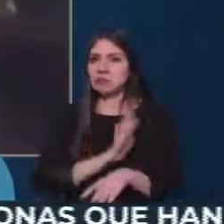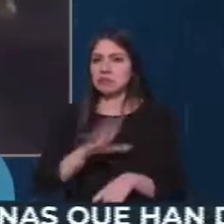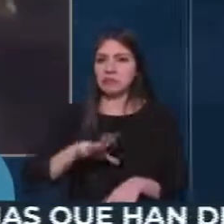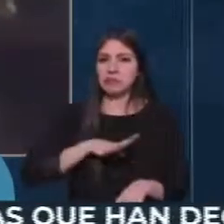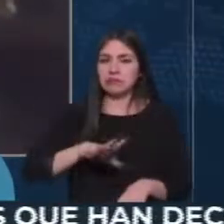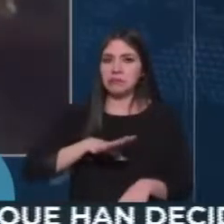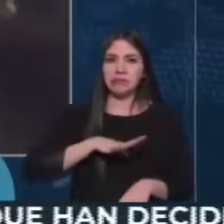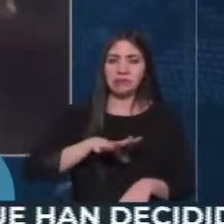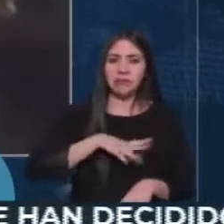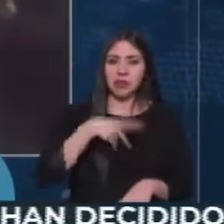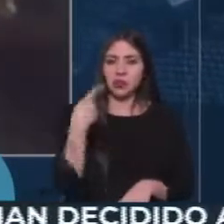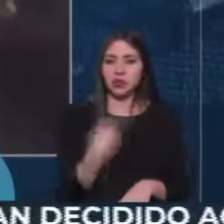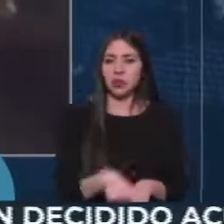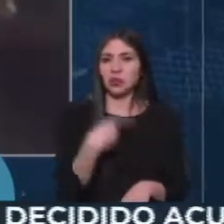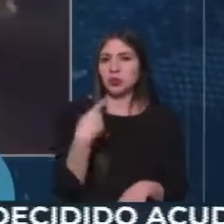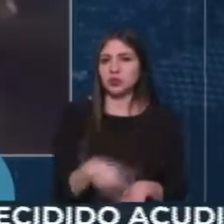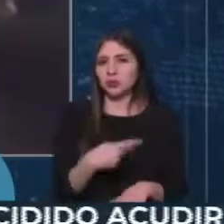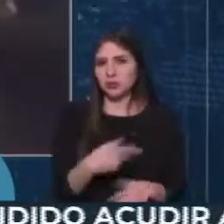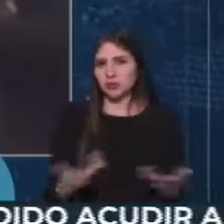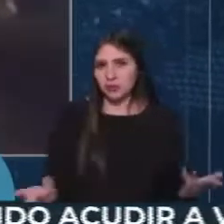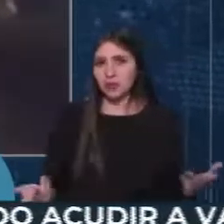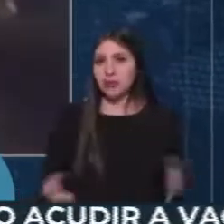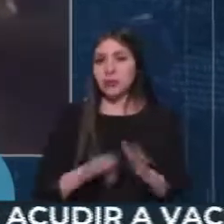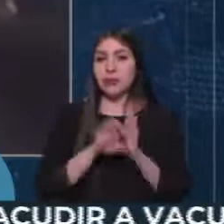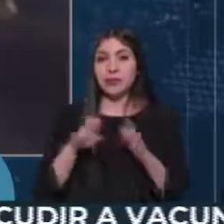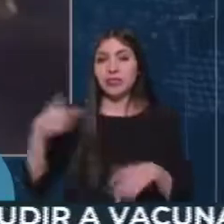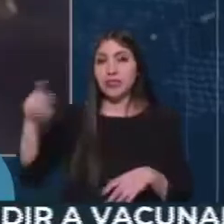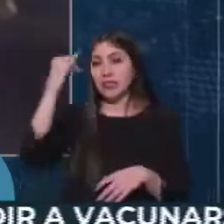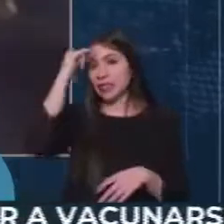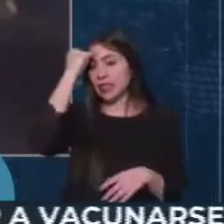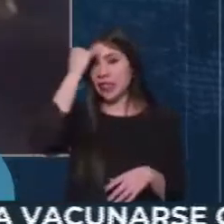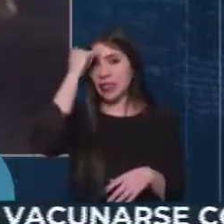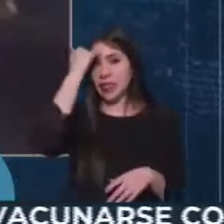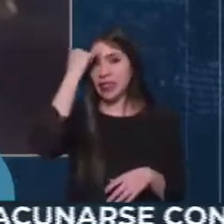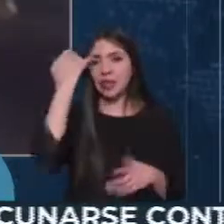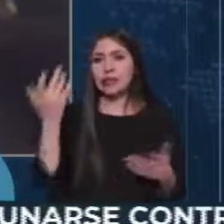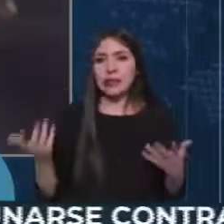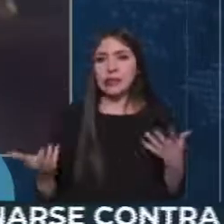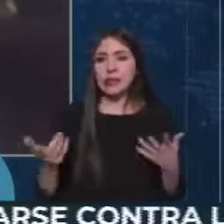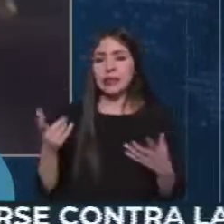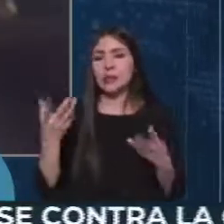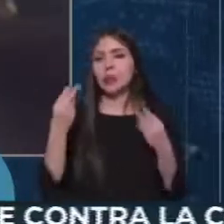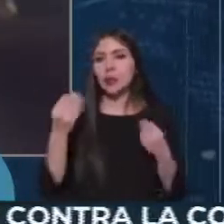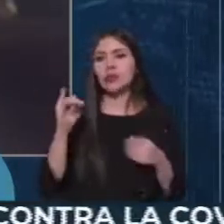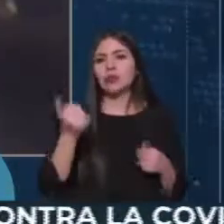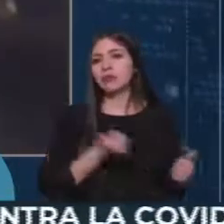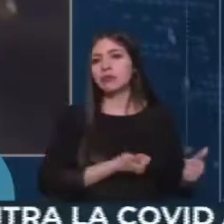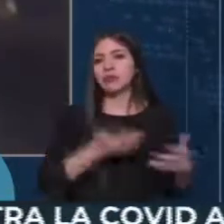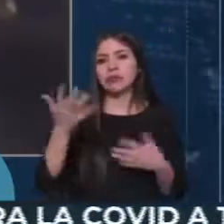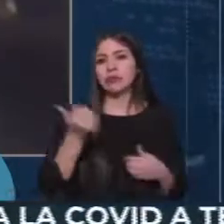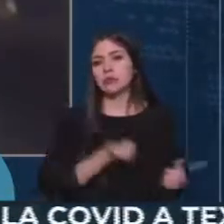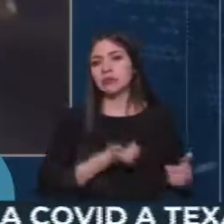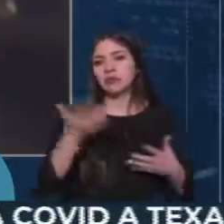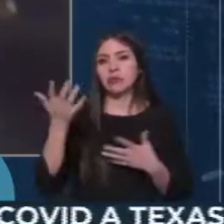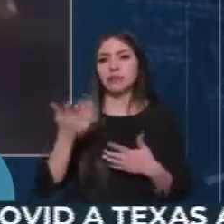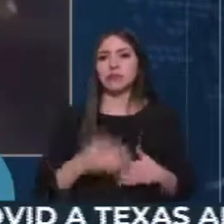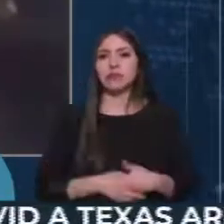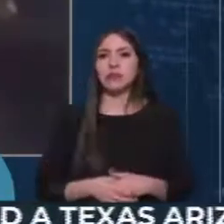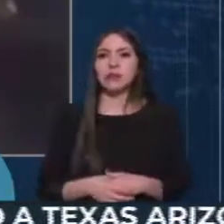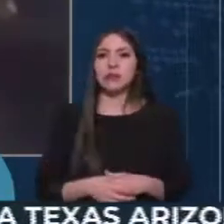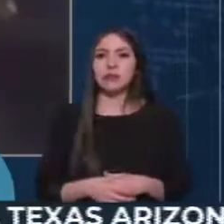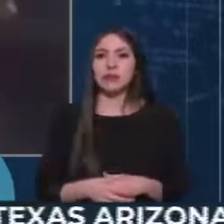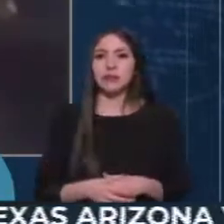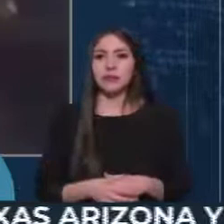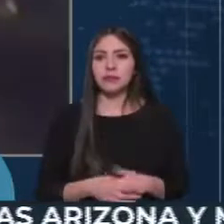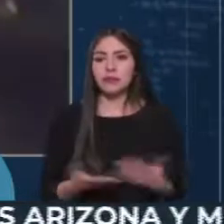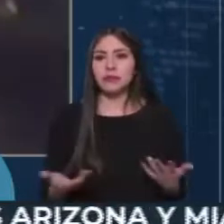millones, mientras que en el caso de la India, pues no, sí se han exportado. Entonces, pues